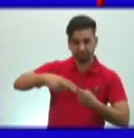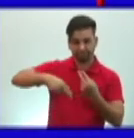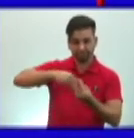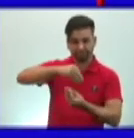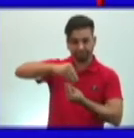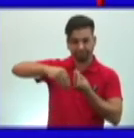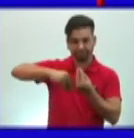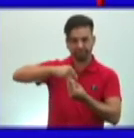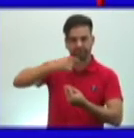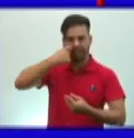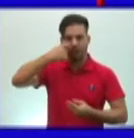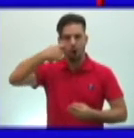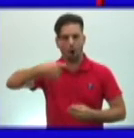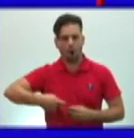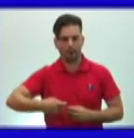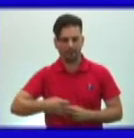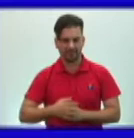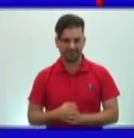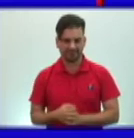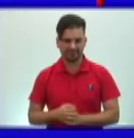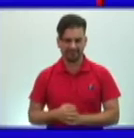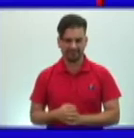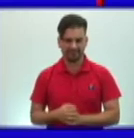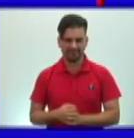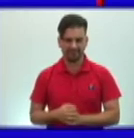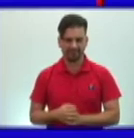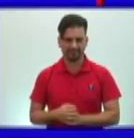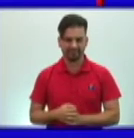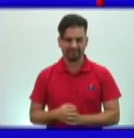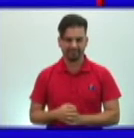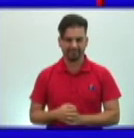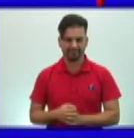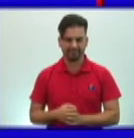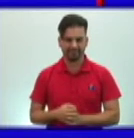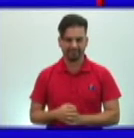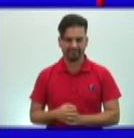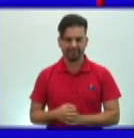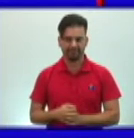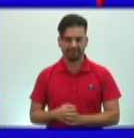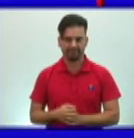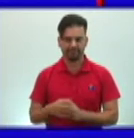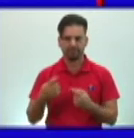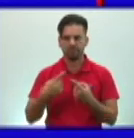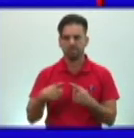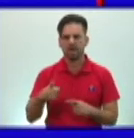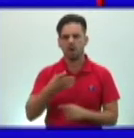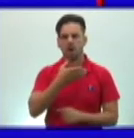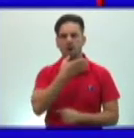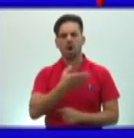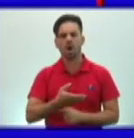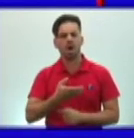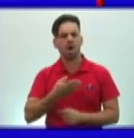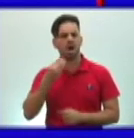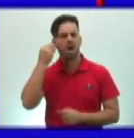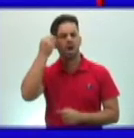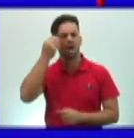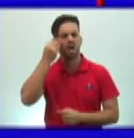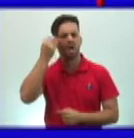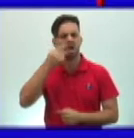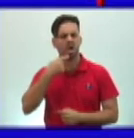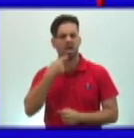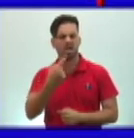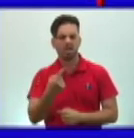las teorías idealistas. Pero ¿qué dijo el líder histórico de la Revolución Cubana sobre Charles